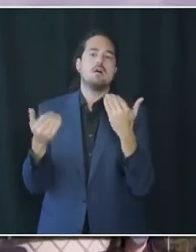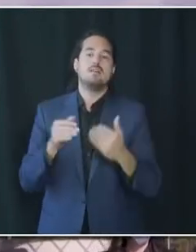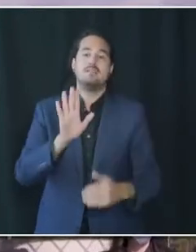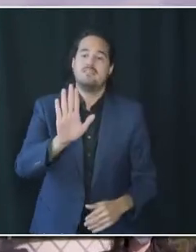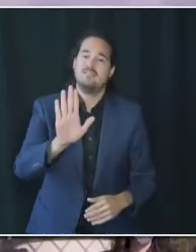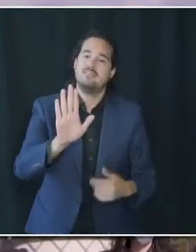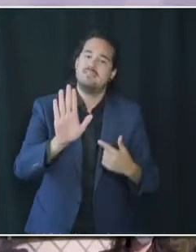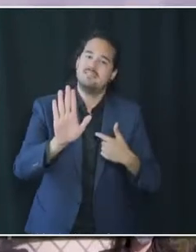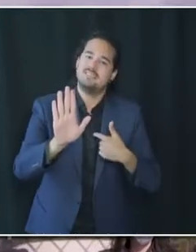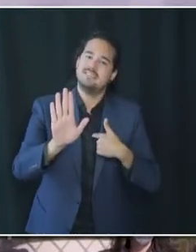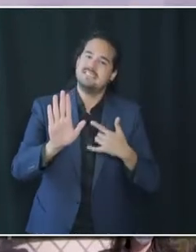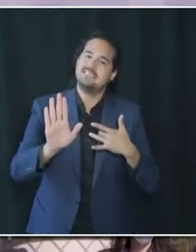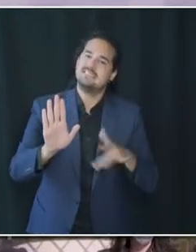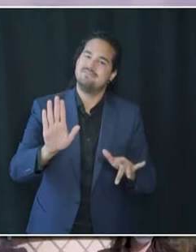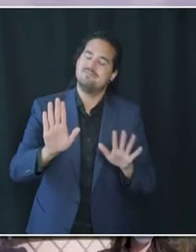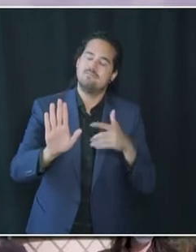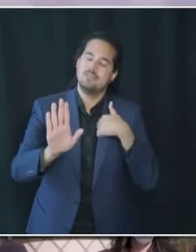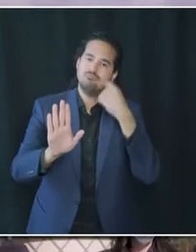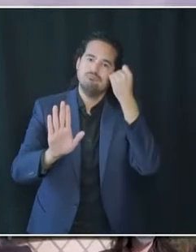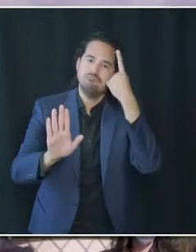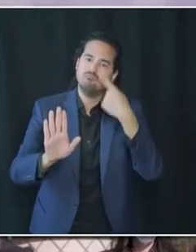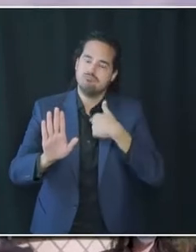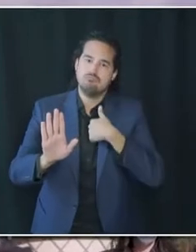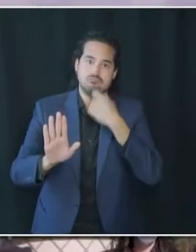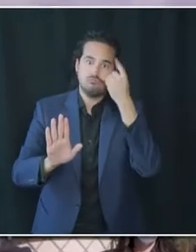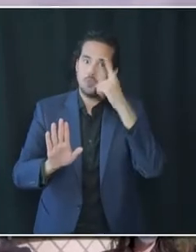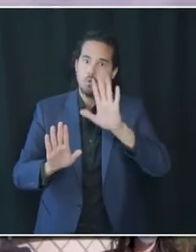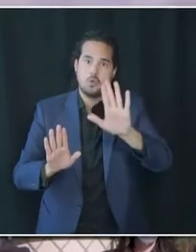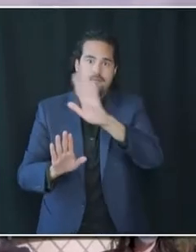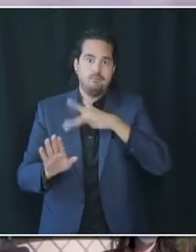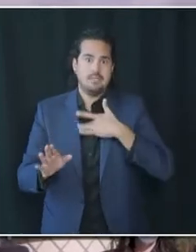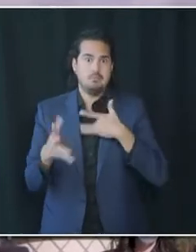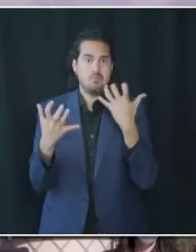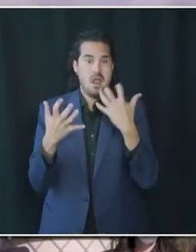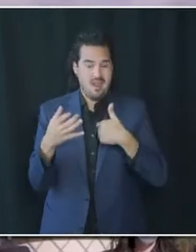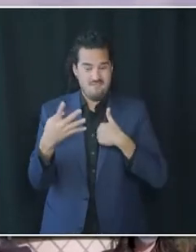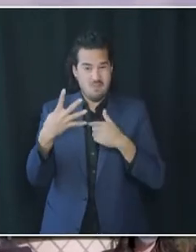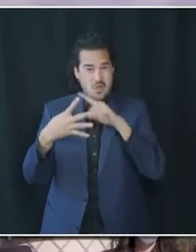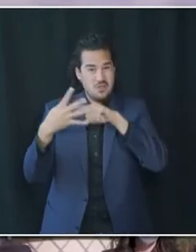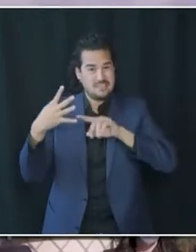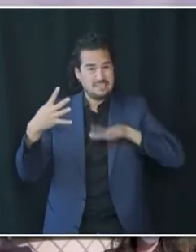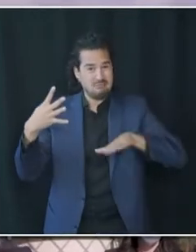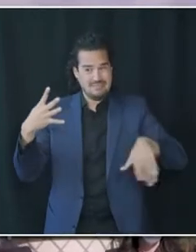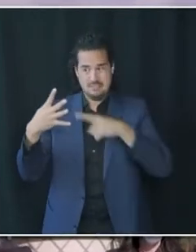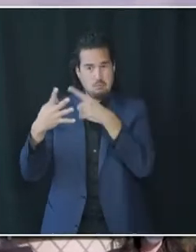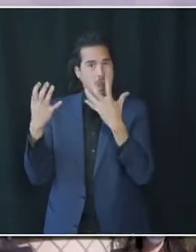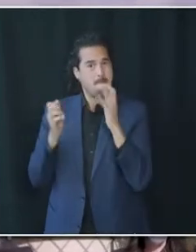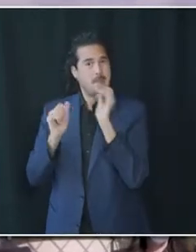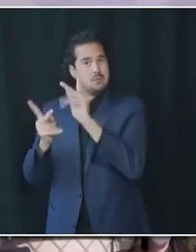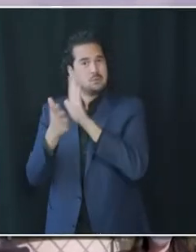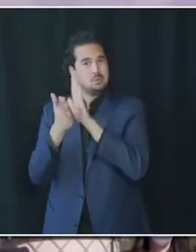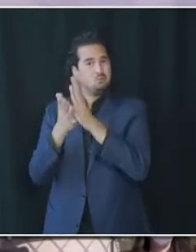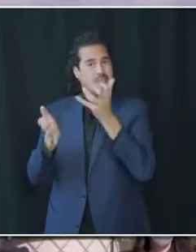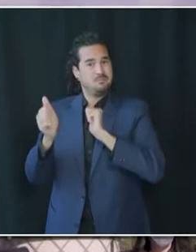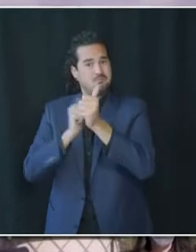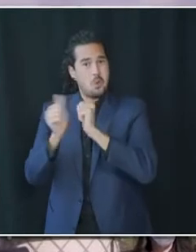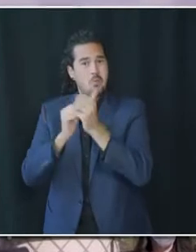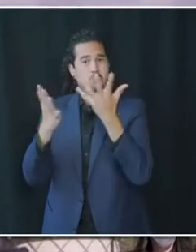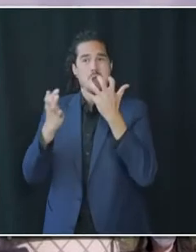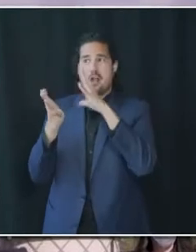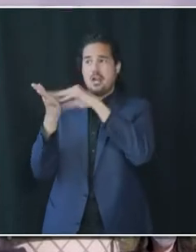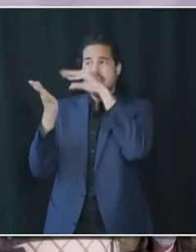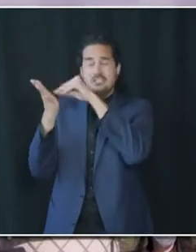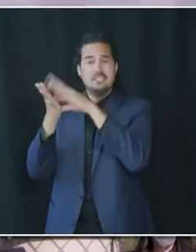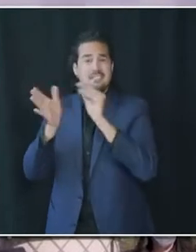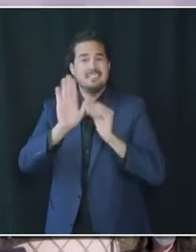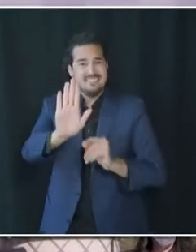siento muy personalmente tengo cuatro hijos que quieren recibir educación pero les encantan los deportes también entonces yo reconozco todos